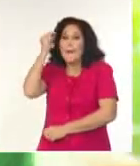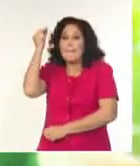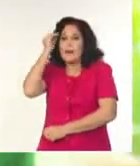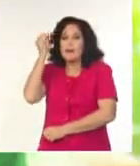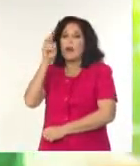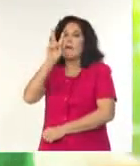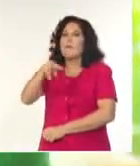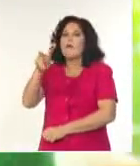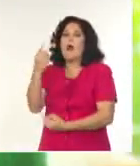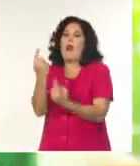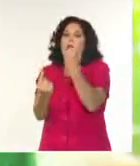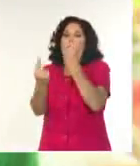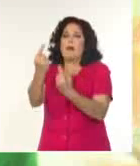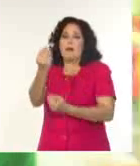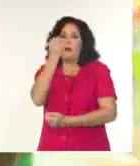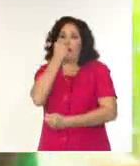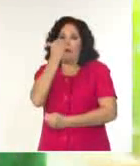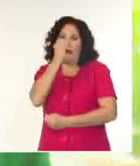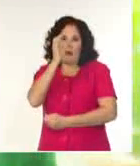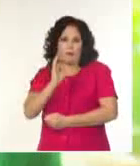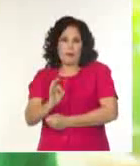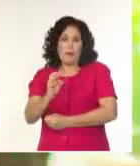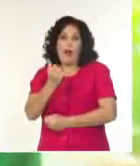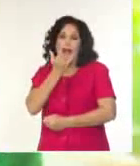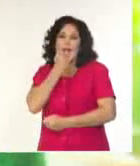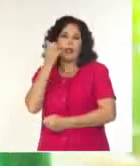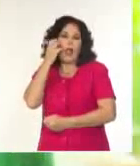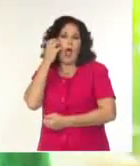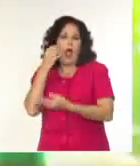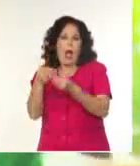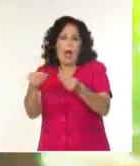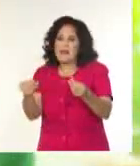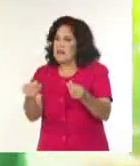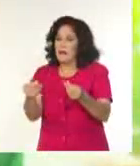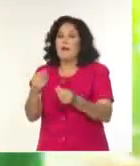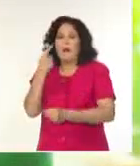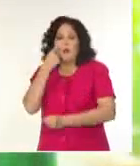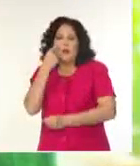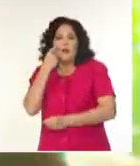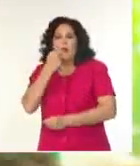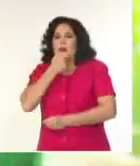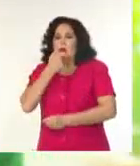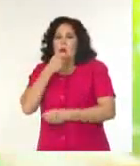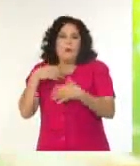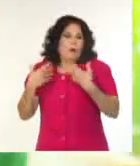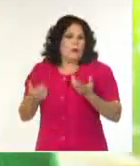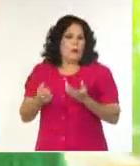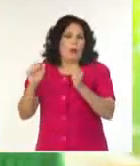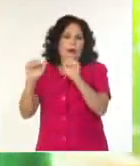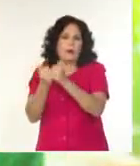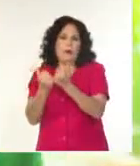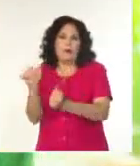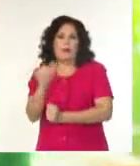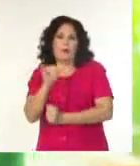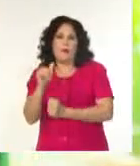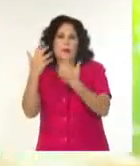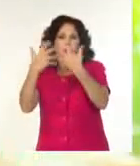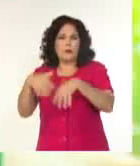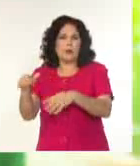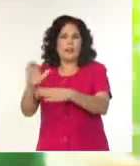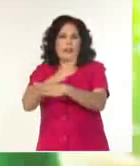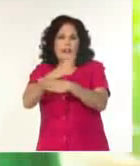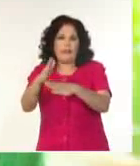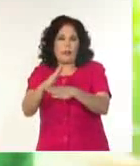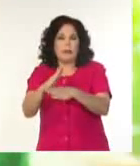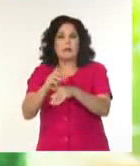alternativa en sus alimentos. Que ellos vayan, que ellos vean cómo se producen las galletas, cómo se producen los panes, cómo producimos todo. Y aunque el